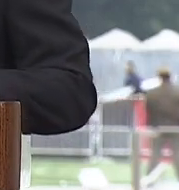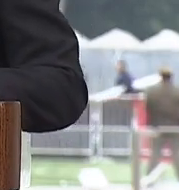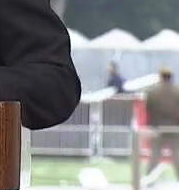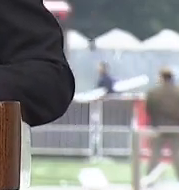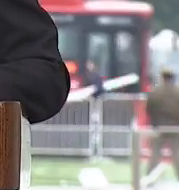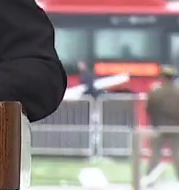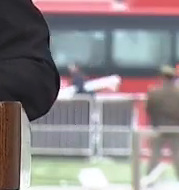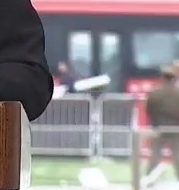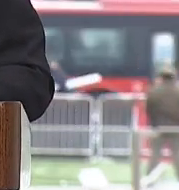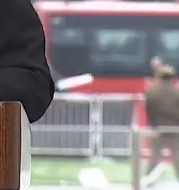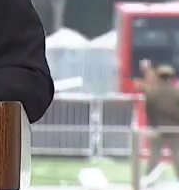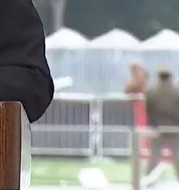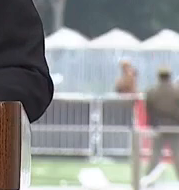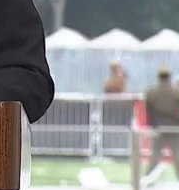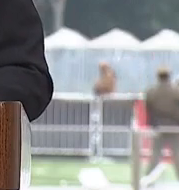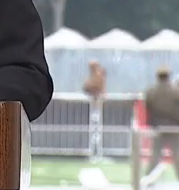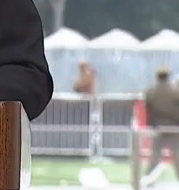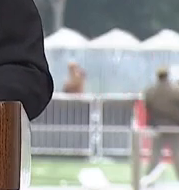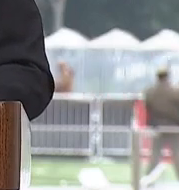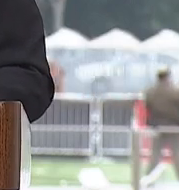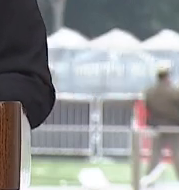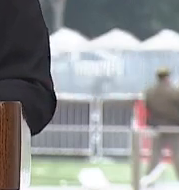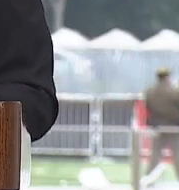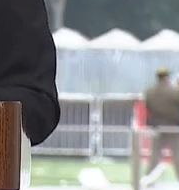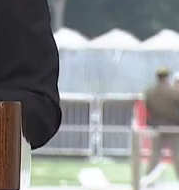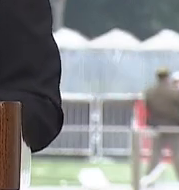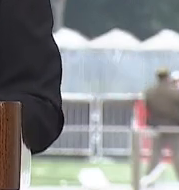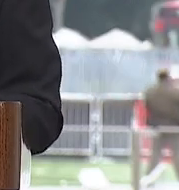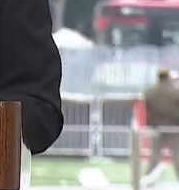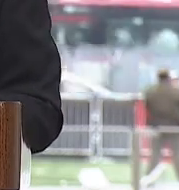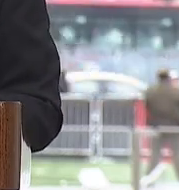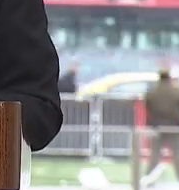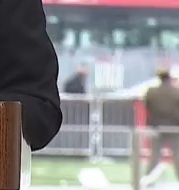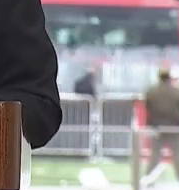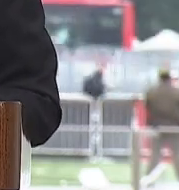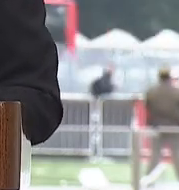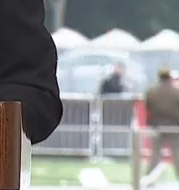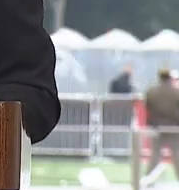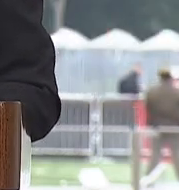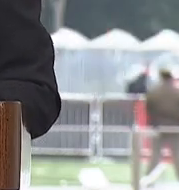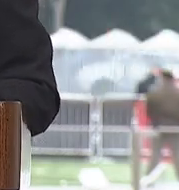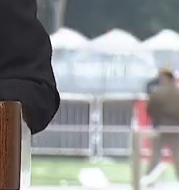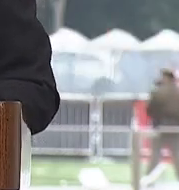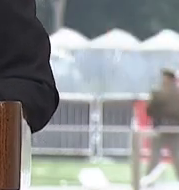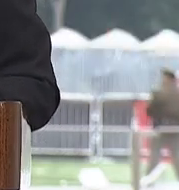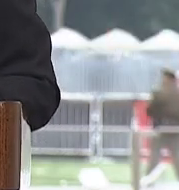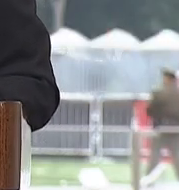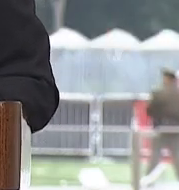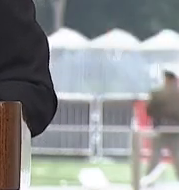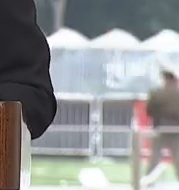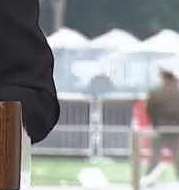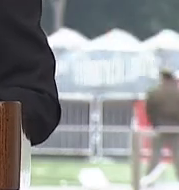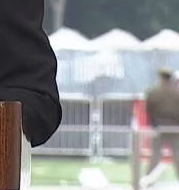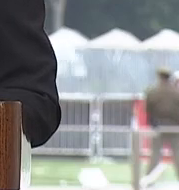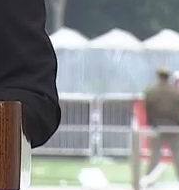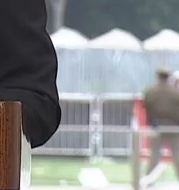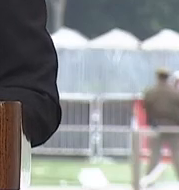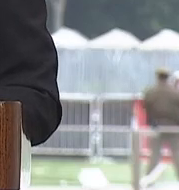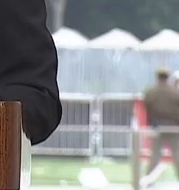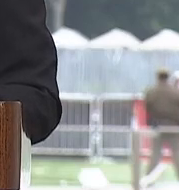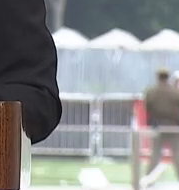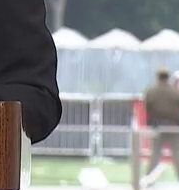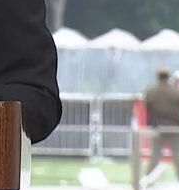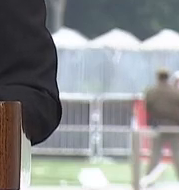fue doloroso en cuanto a lo que sucedió por los derechos humanos, personas que sufrieron abusos, que no podemos ser indiferentes, dijo el